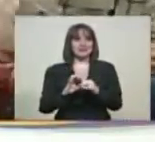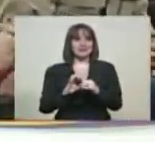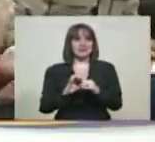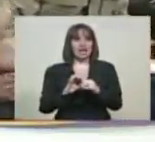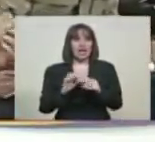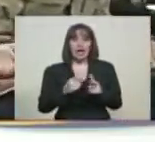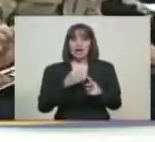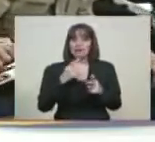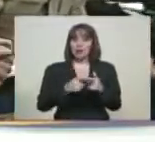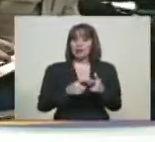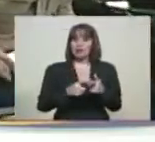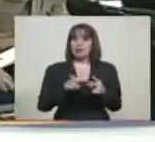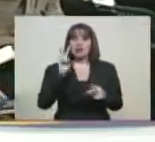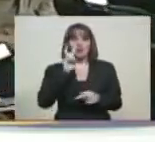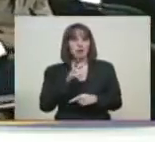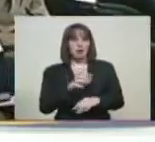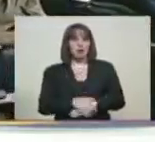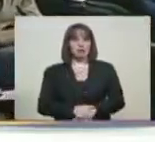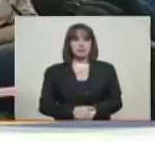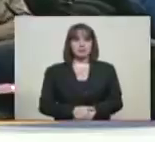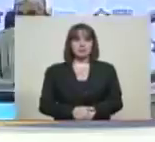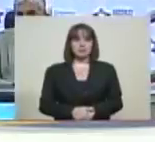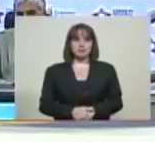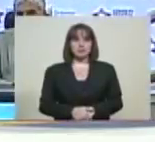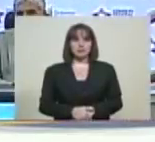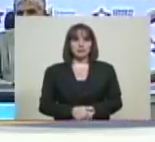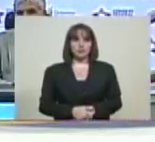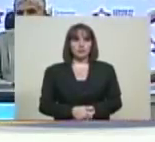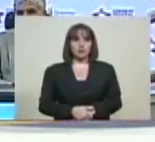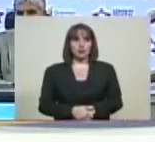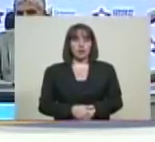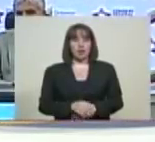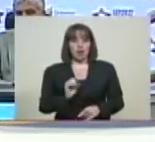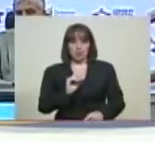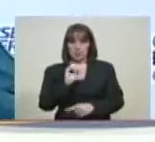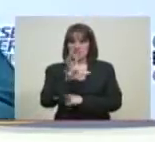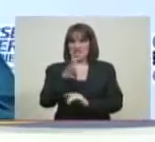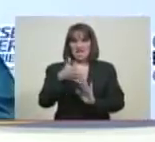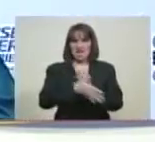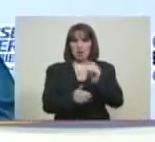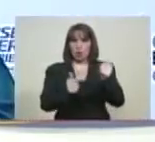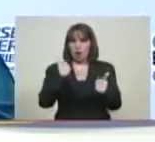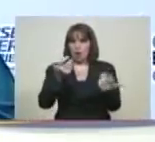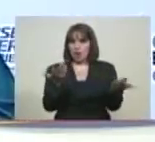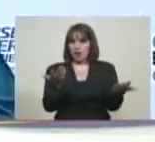entonces ahí va ahí va ahí va mi mensaje